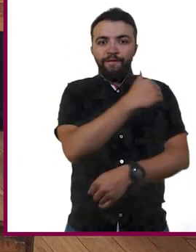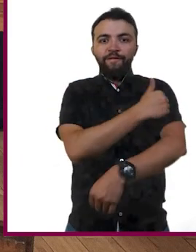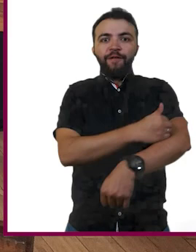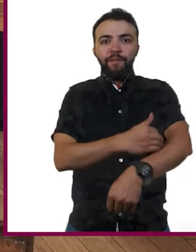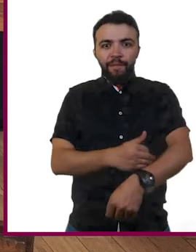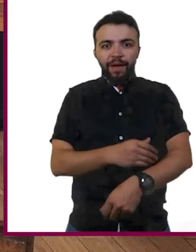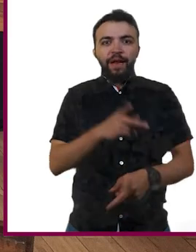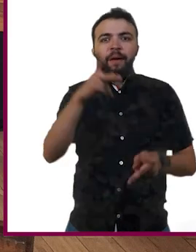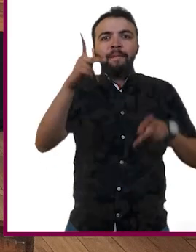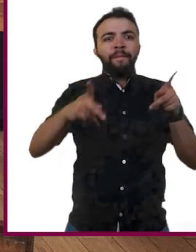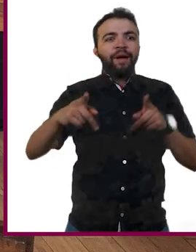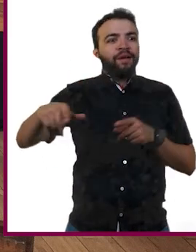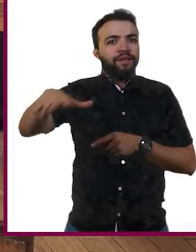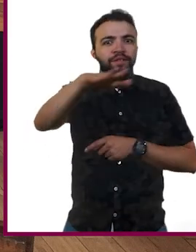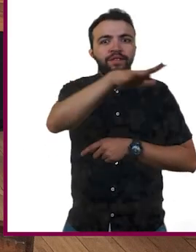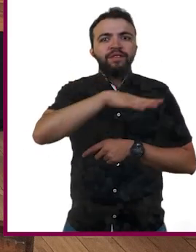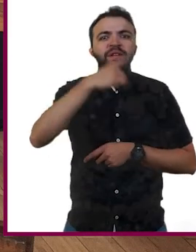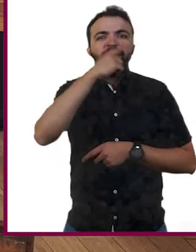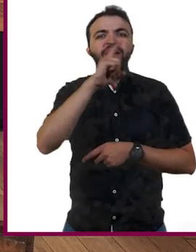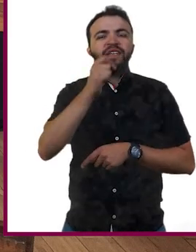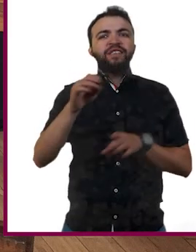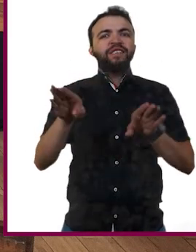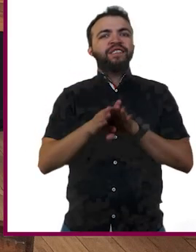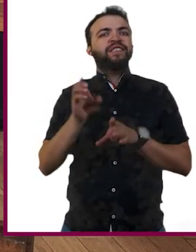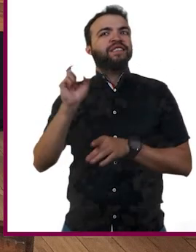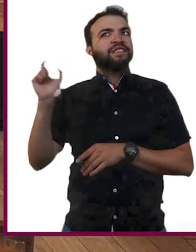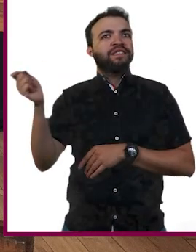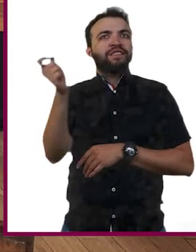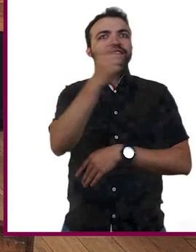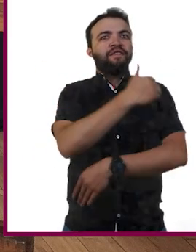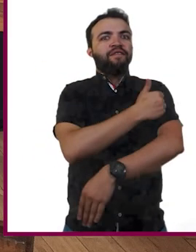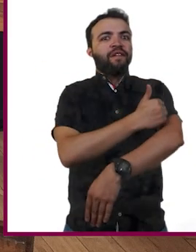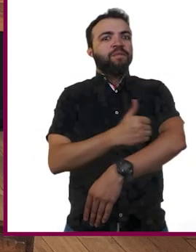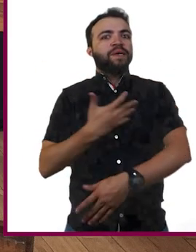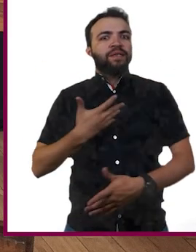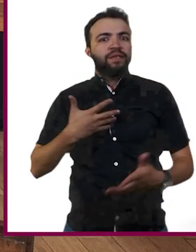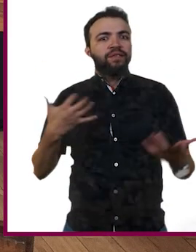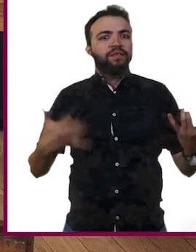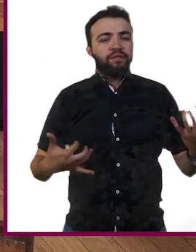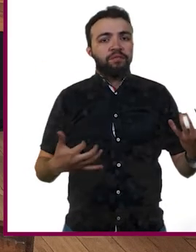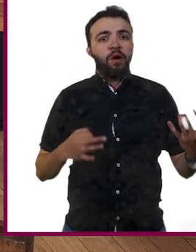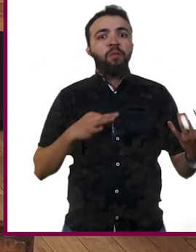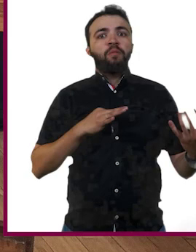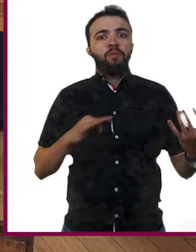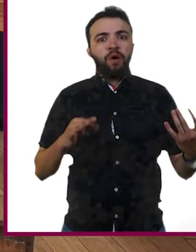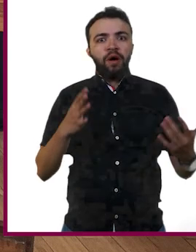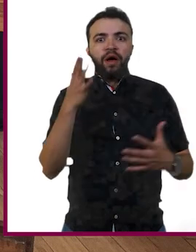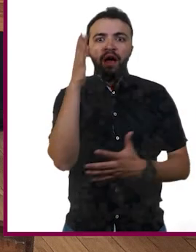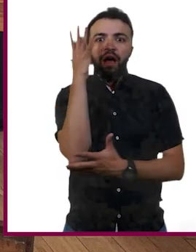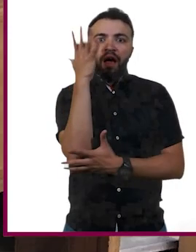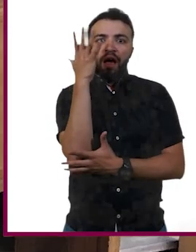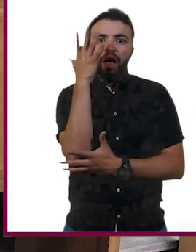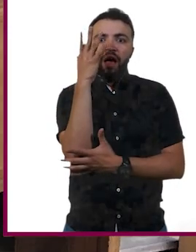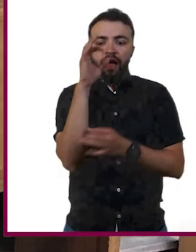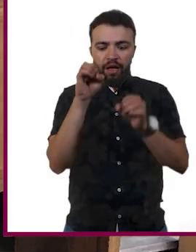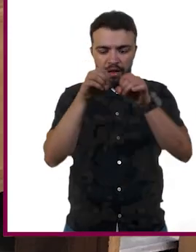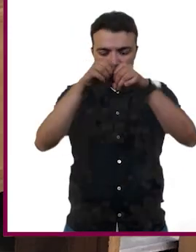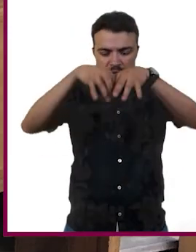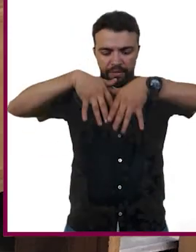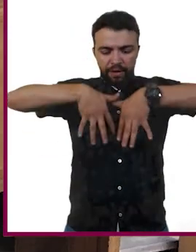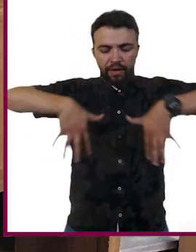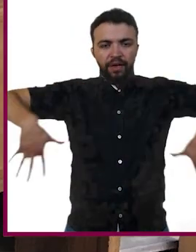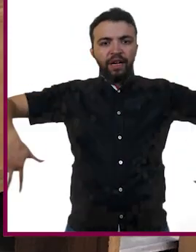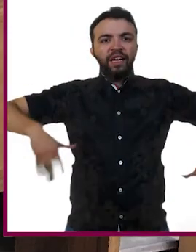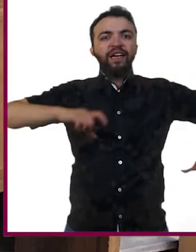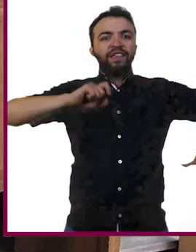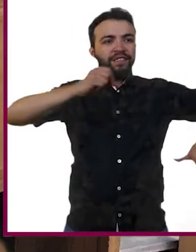los integrantes de la familia que han tenido esa beta musical. Pueden incluso hacer un árbol genealógico. Y cuando lo tengas,